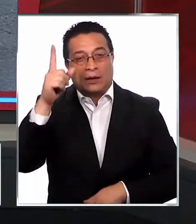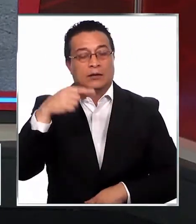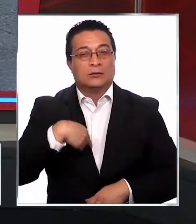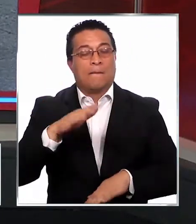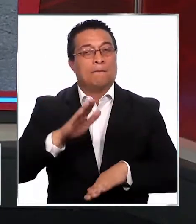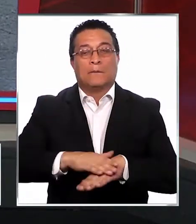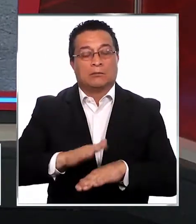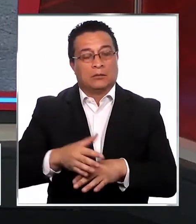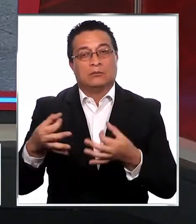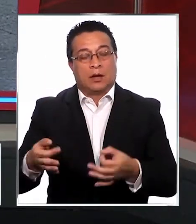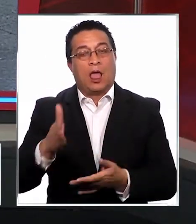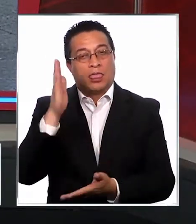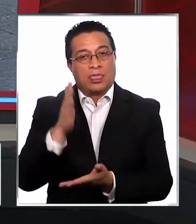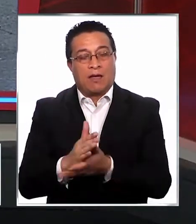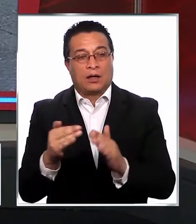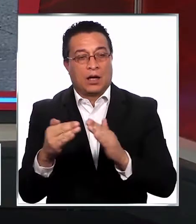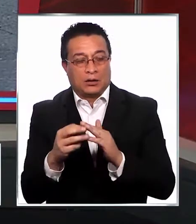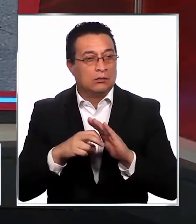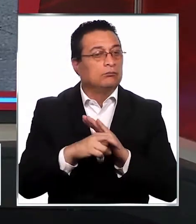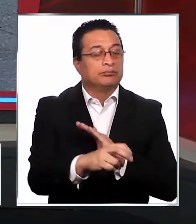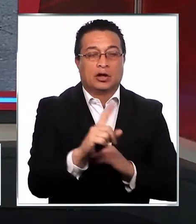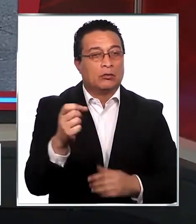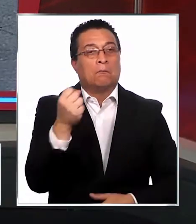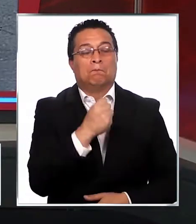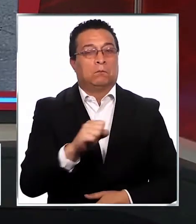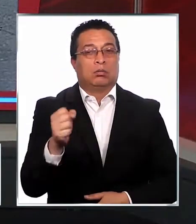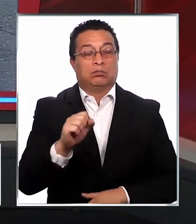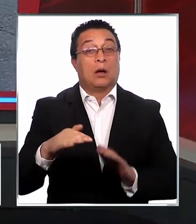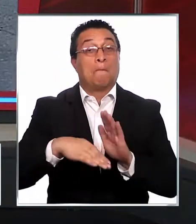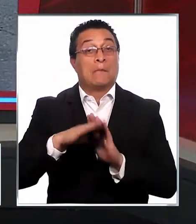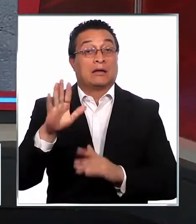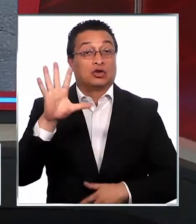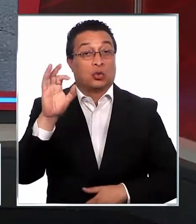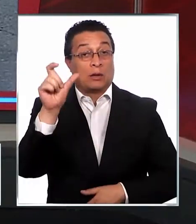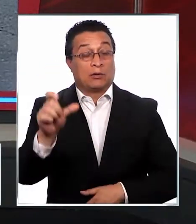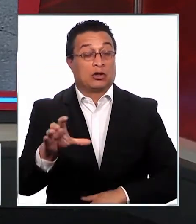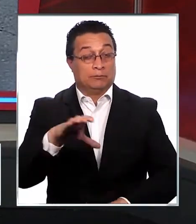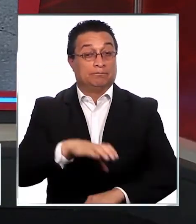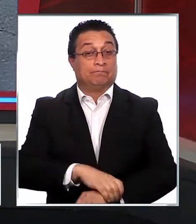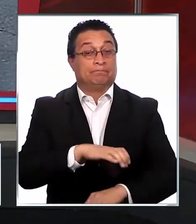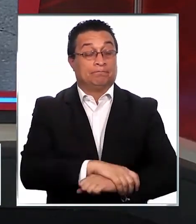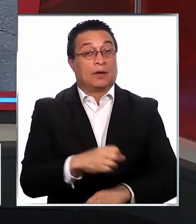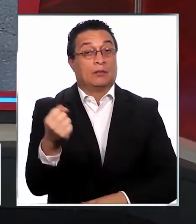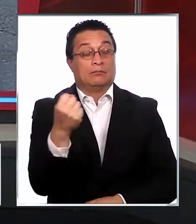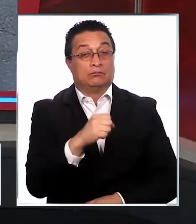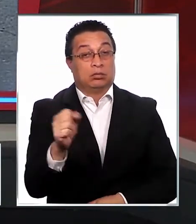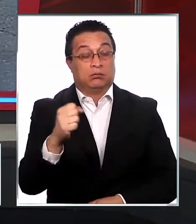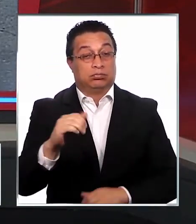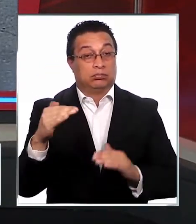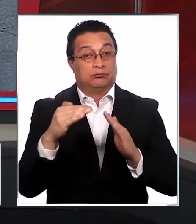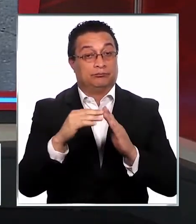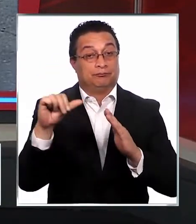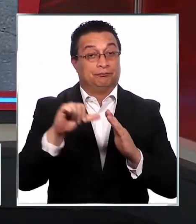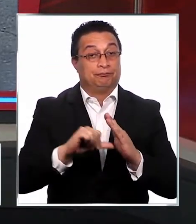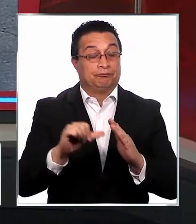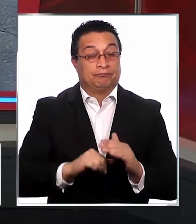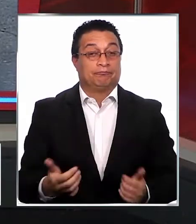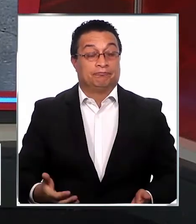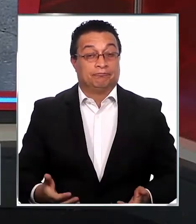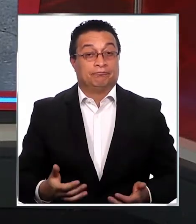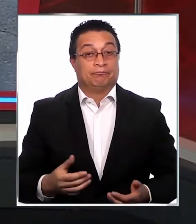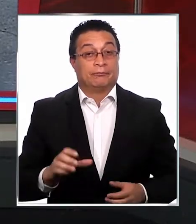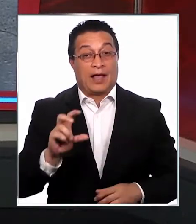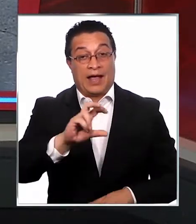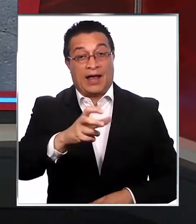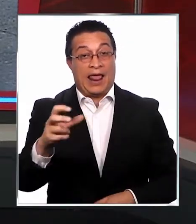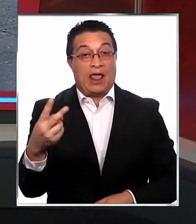un permiso en comisaría virtual para salir de sus casas. Más de 50 personas han sido detenidas por incumplir el confinamiento obligatorio.